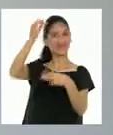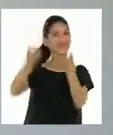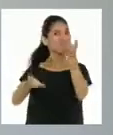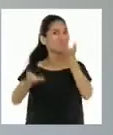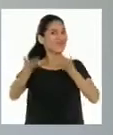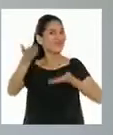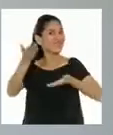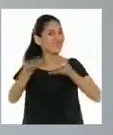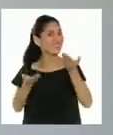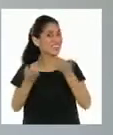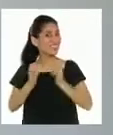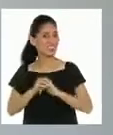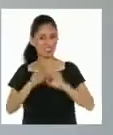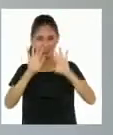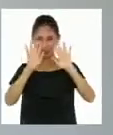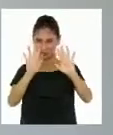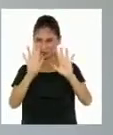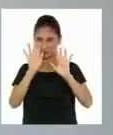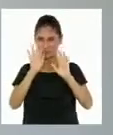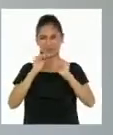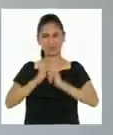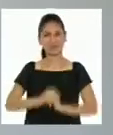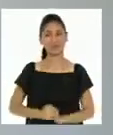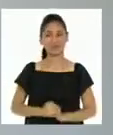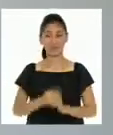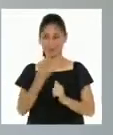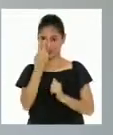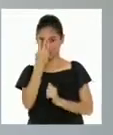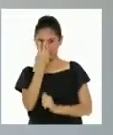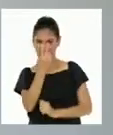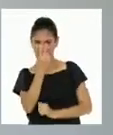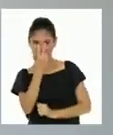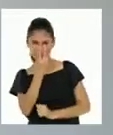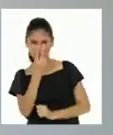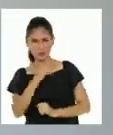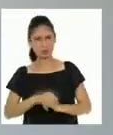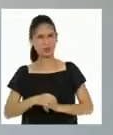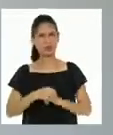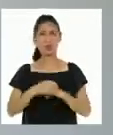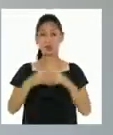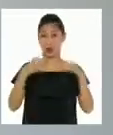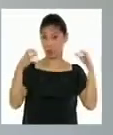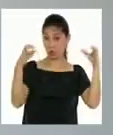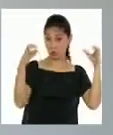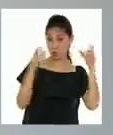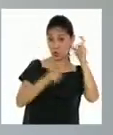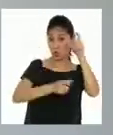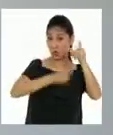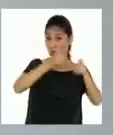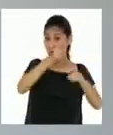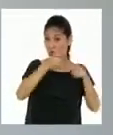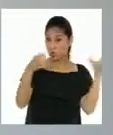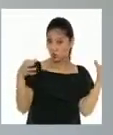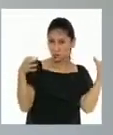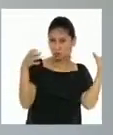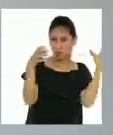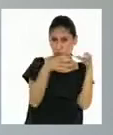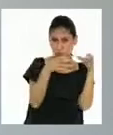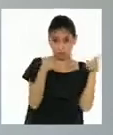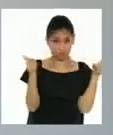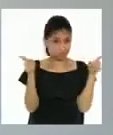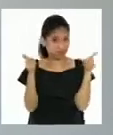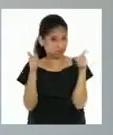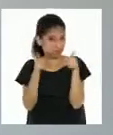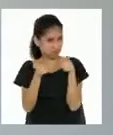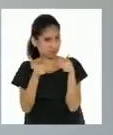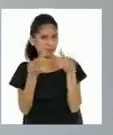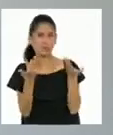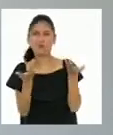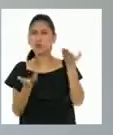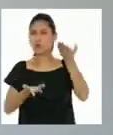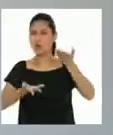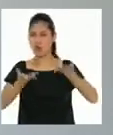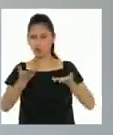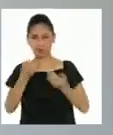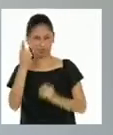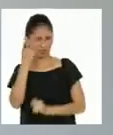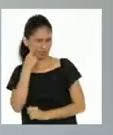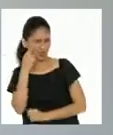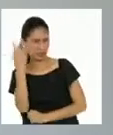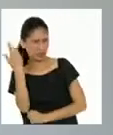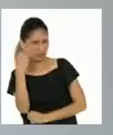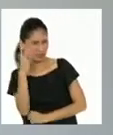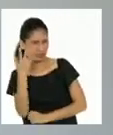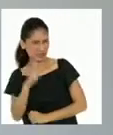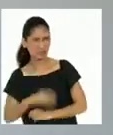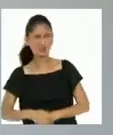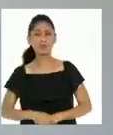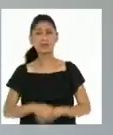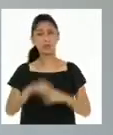de poblaciones reducidas como esta, se trata de una población estadística finita. Es decir, que conocemos con exactitud la